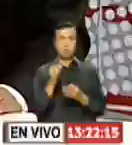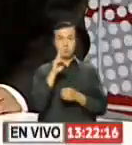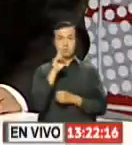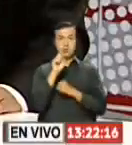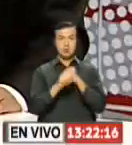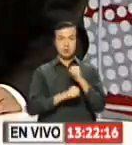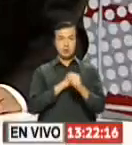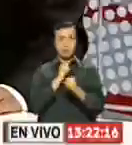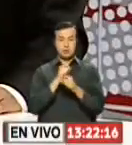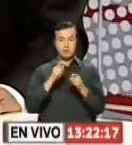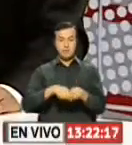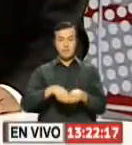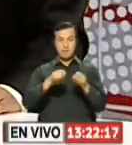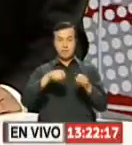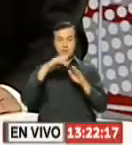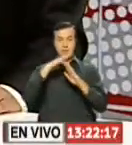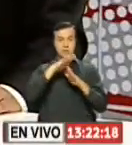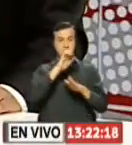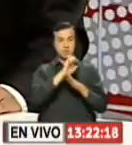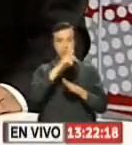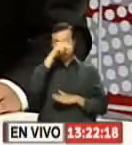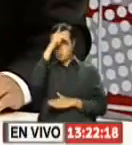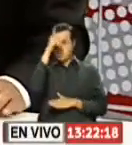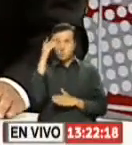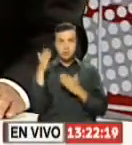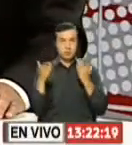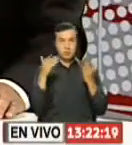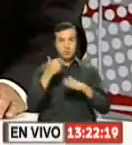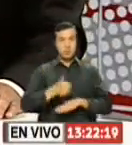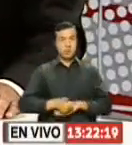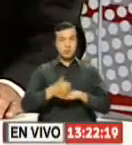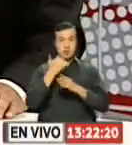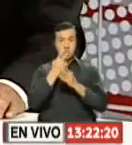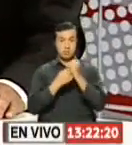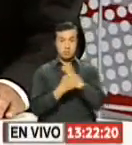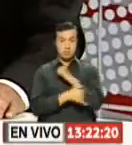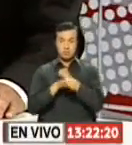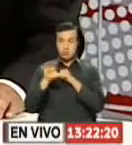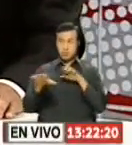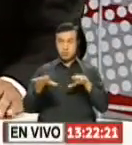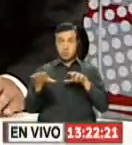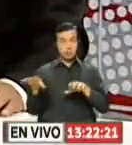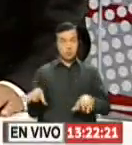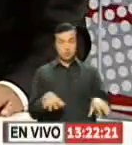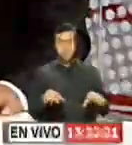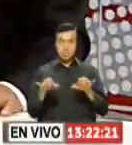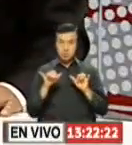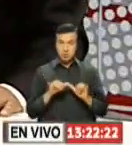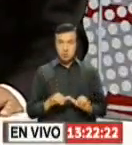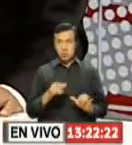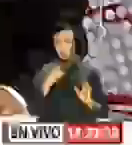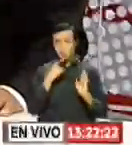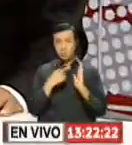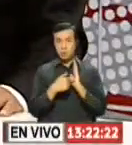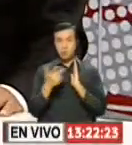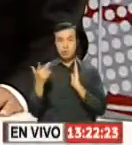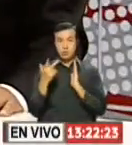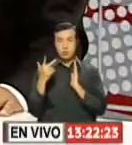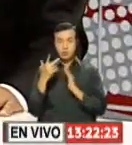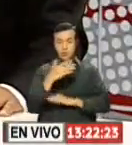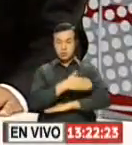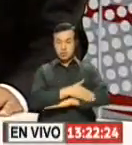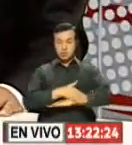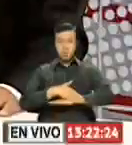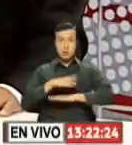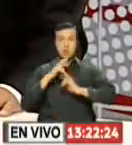20 años de la firma de paz entre Ecuador y Perú. Las autoridades de los dos países realizan varias actividades. Una de ellas es la limpieza del canal